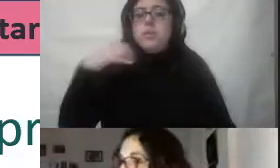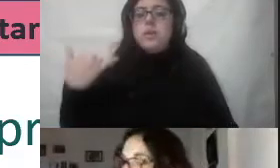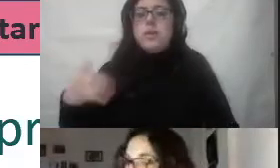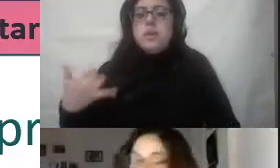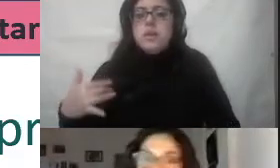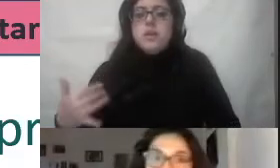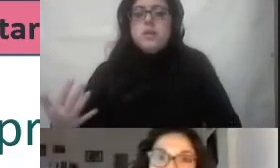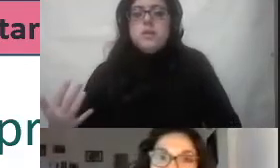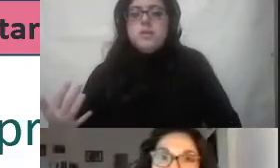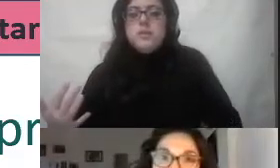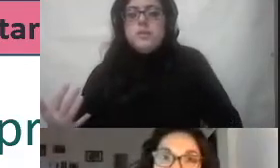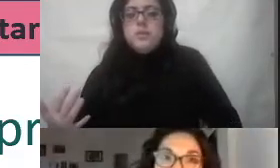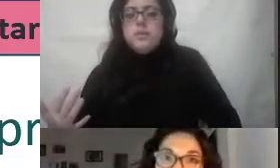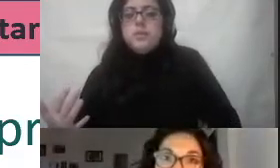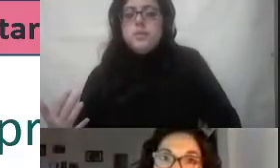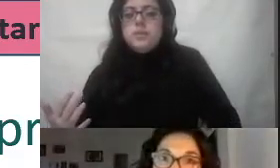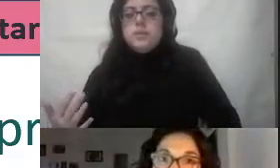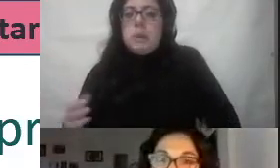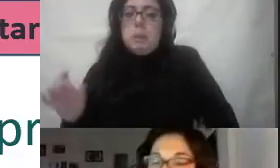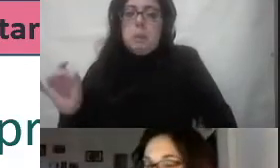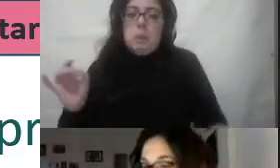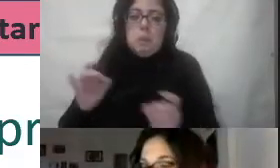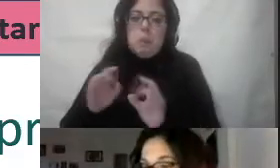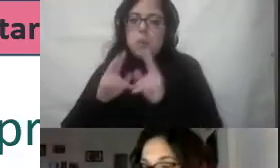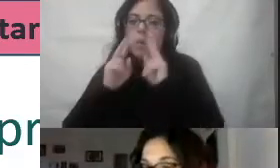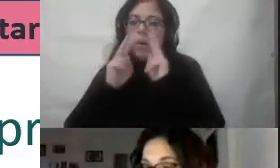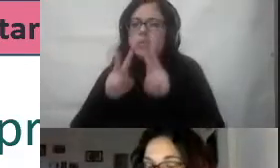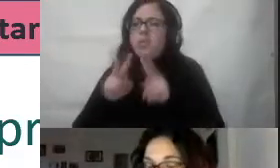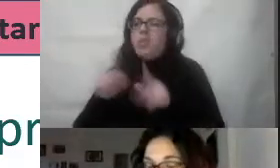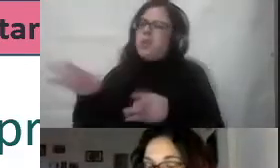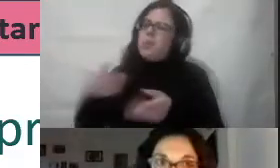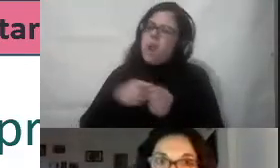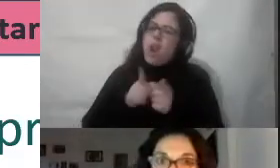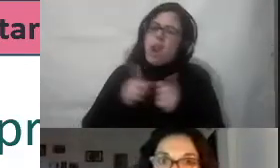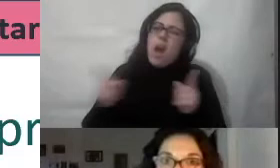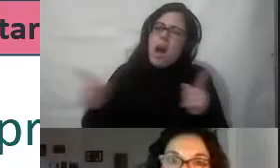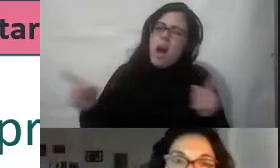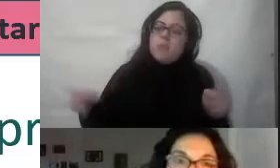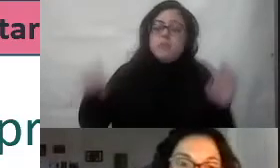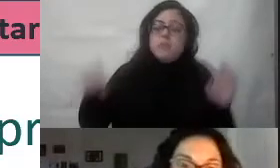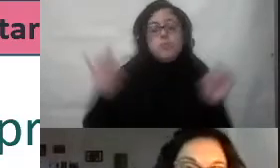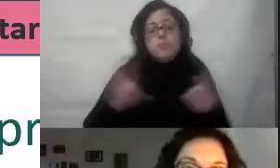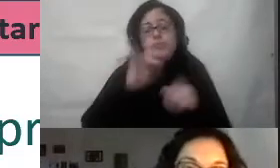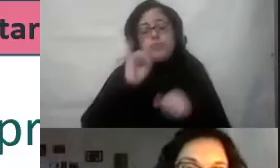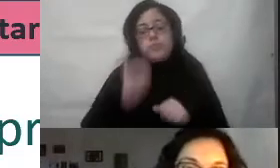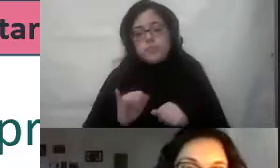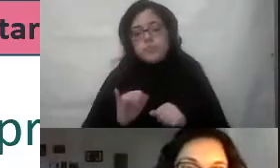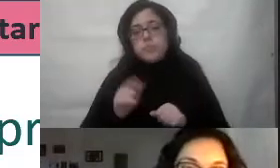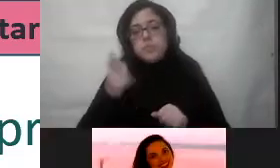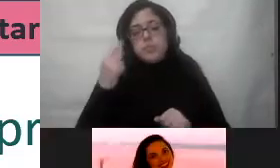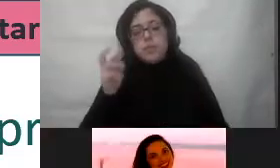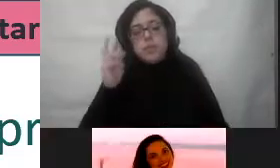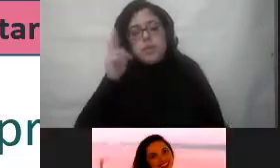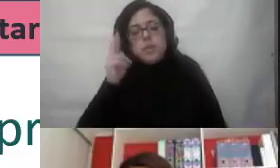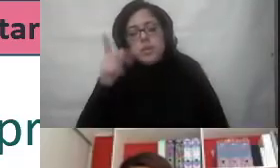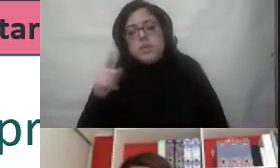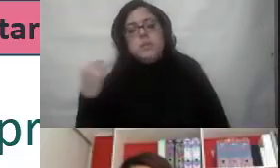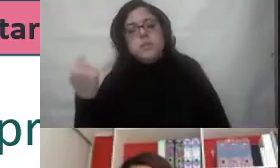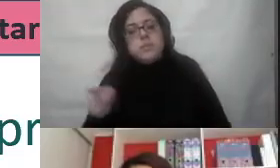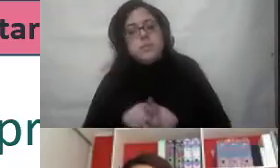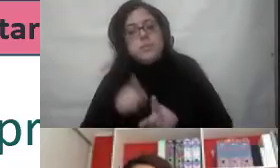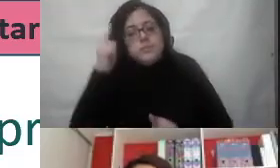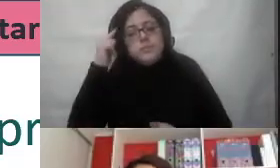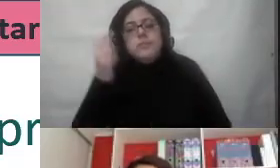que uno puede ver, ya, pero esto es muy largo. Sí, es mucho tiempo a lo mejor el que puede tomar, pero recuerden que estamos priorizando,